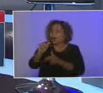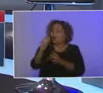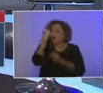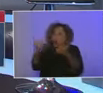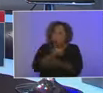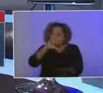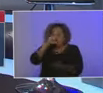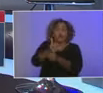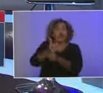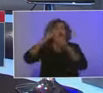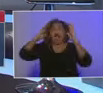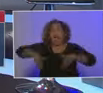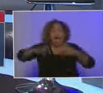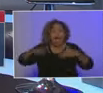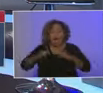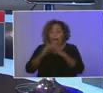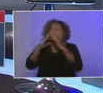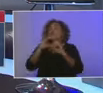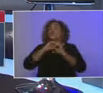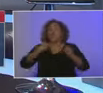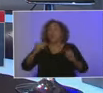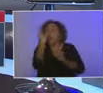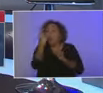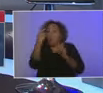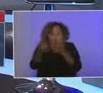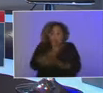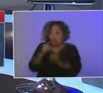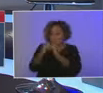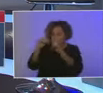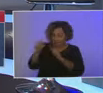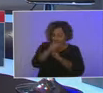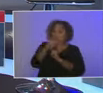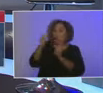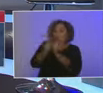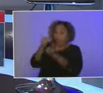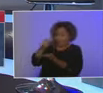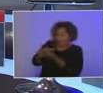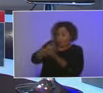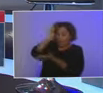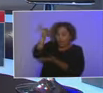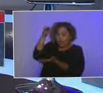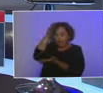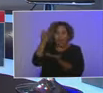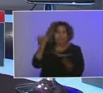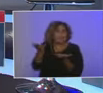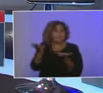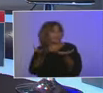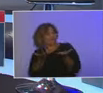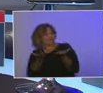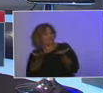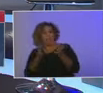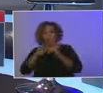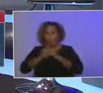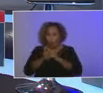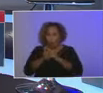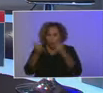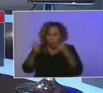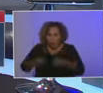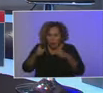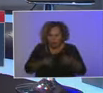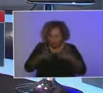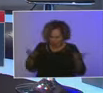sola casa se ha podido reconstruir o hacer nueva con los fondos federales. Uno dice, pero ¿Cómo es posible que esté